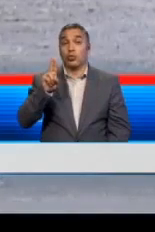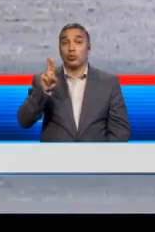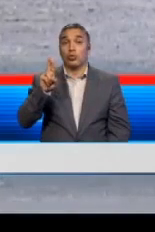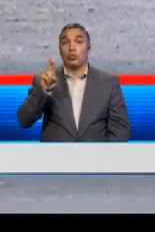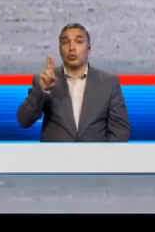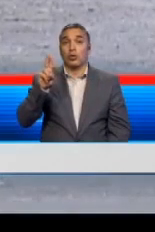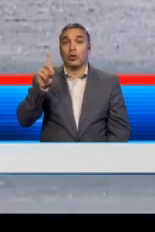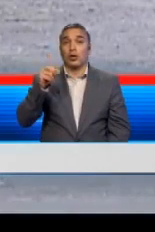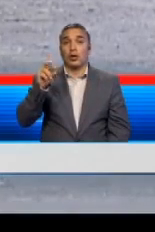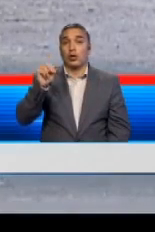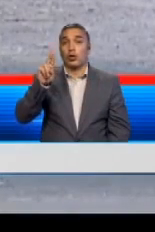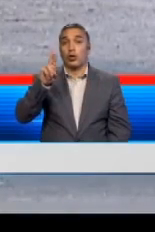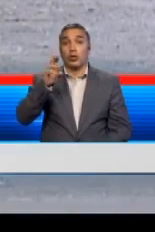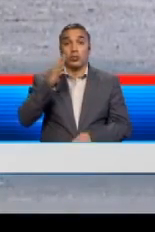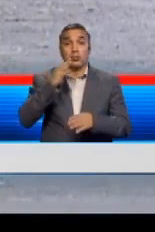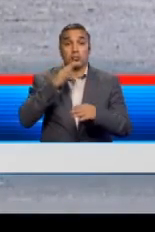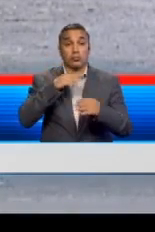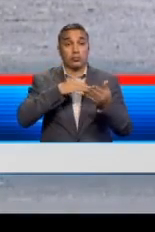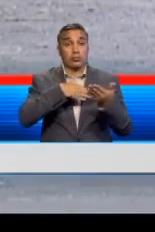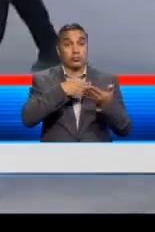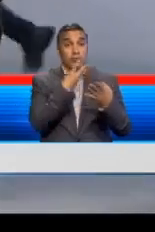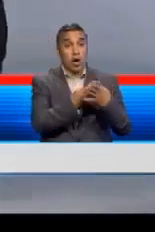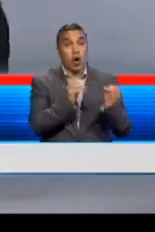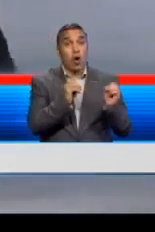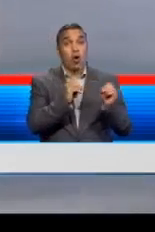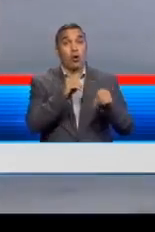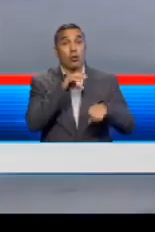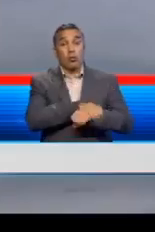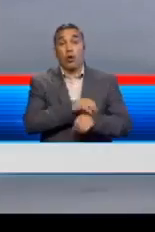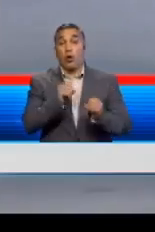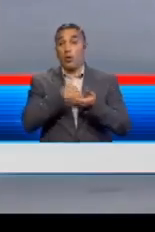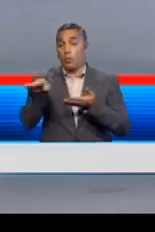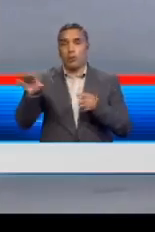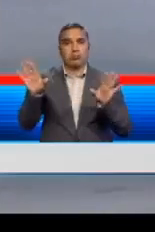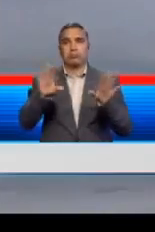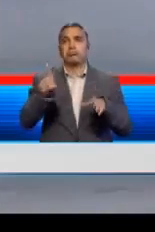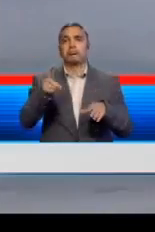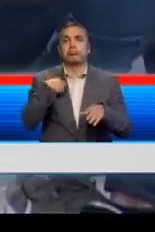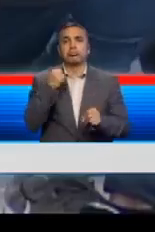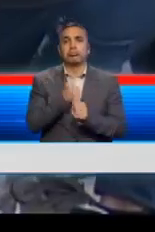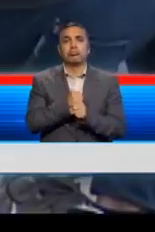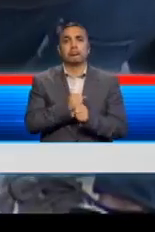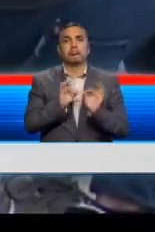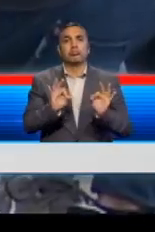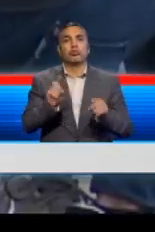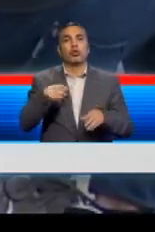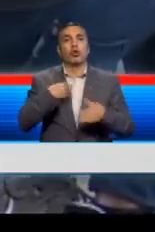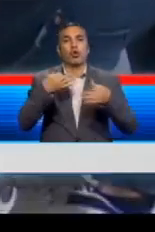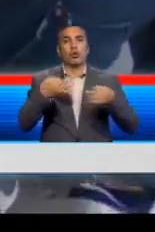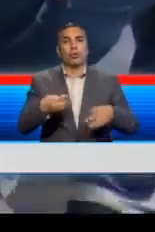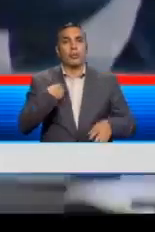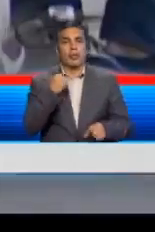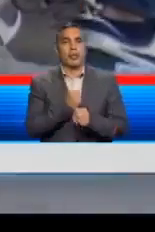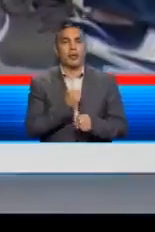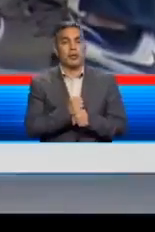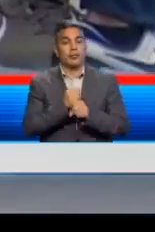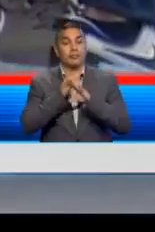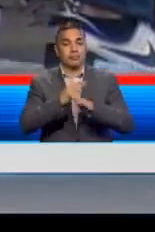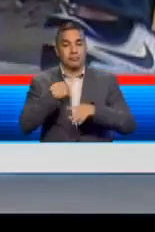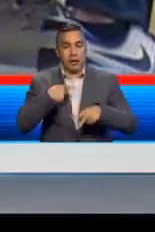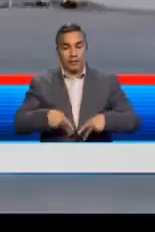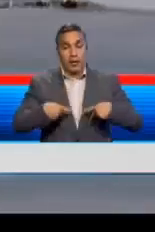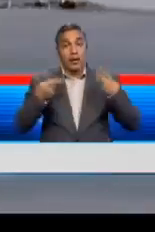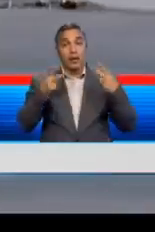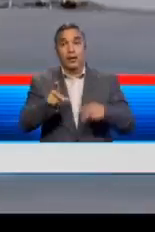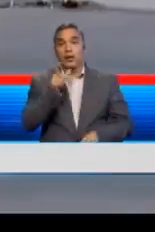no ha sido suspendido de sus funciones. Colabora en la investigación e insiste que actuó en cumplimiento de su deber para proteger su vida